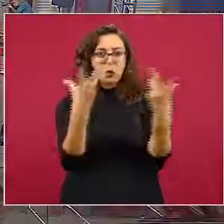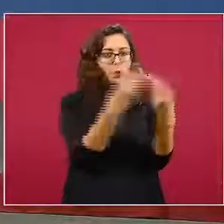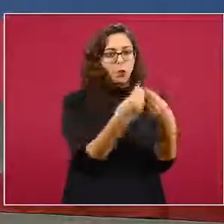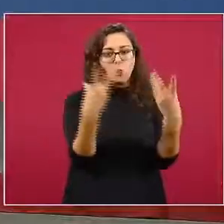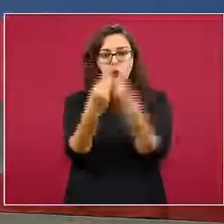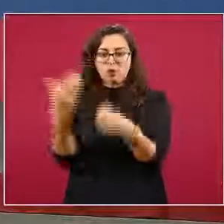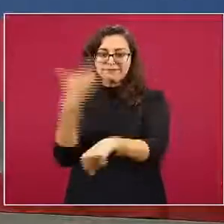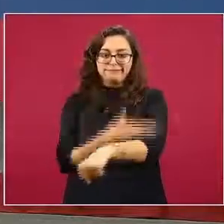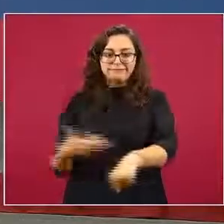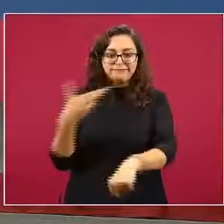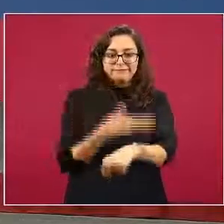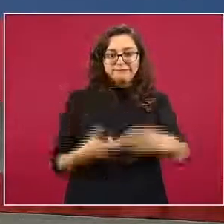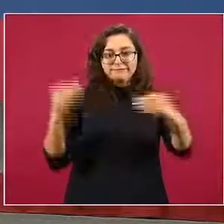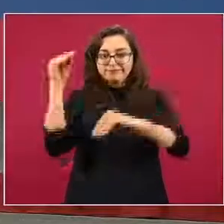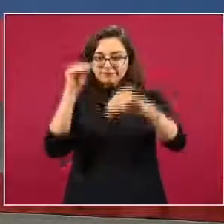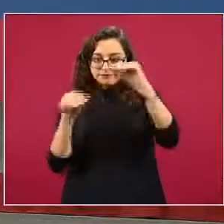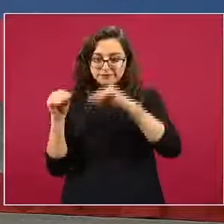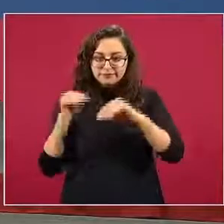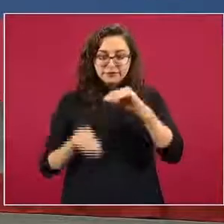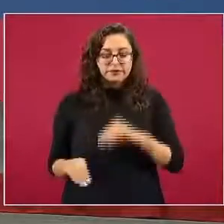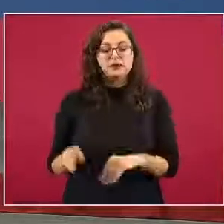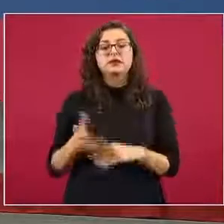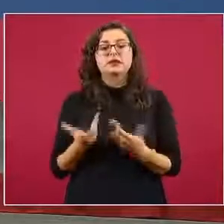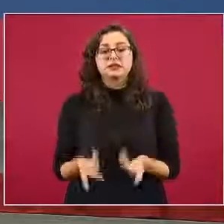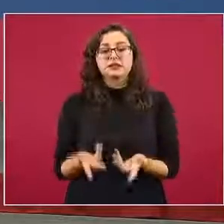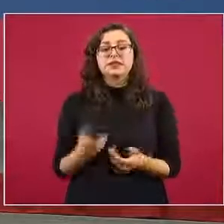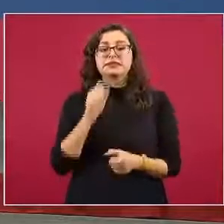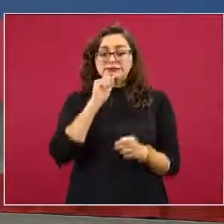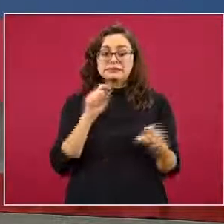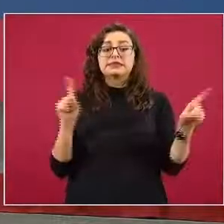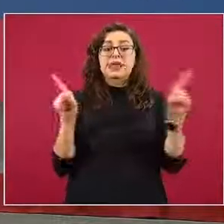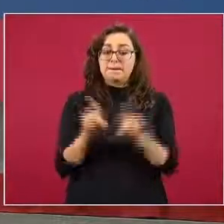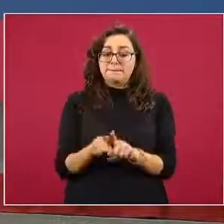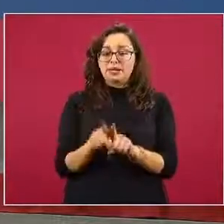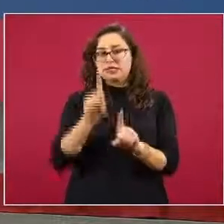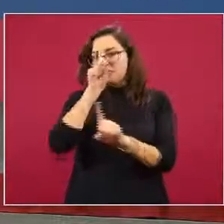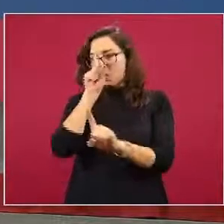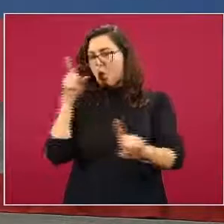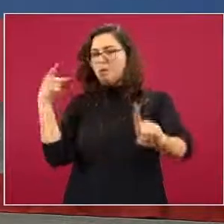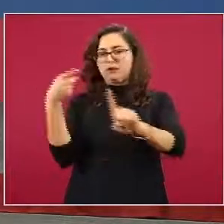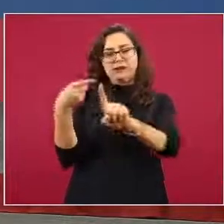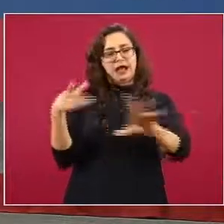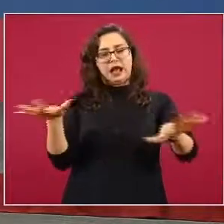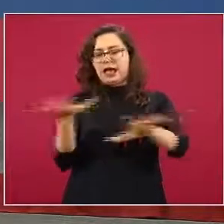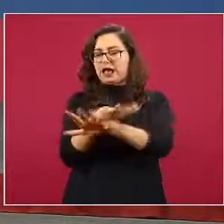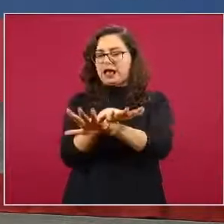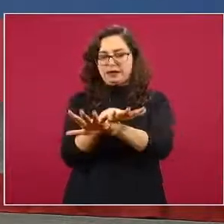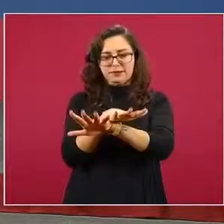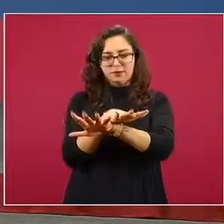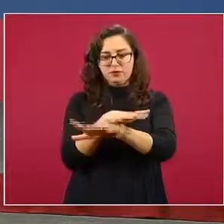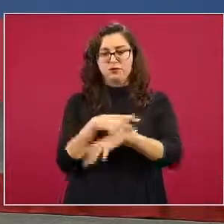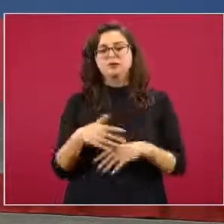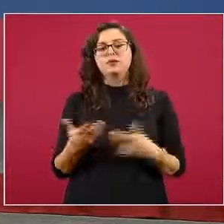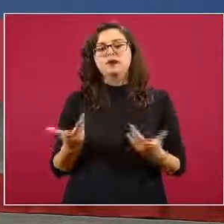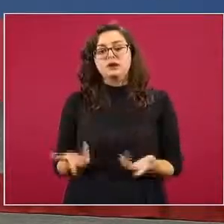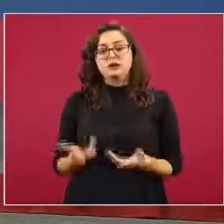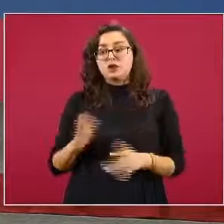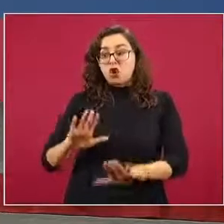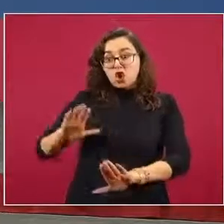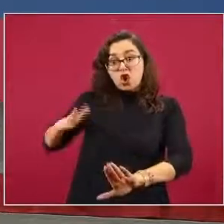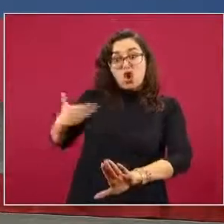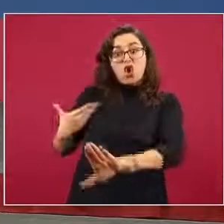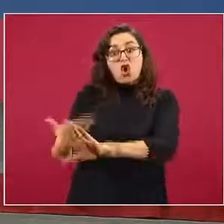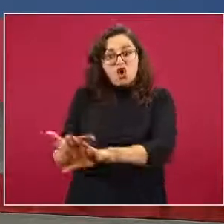de las acciones que ya tenemos en cada una de las secretarías y requirió también un cambio de perspectiva en un inicio, de una lucha contra